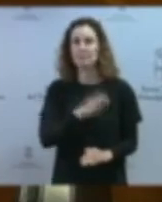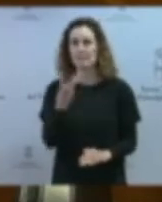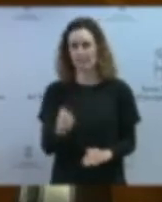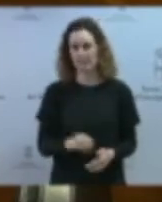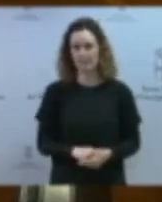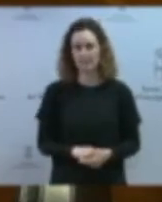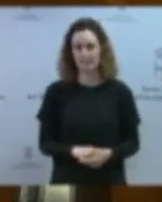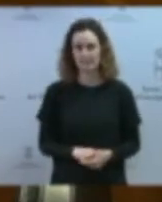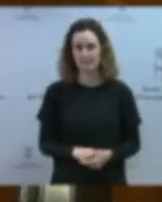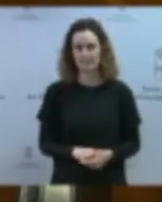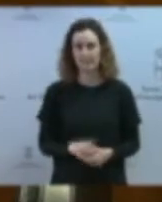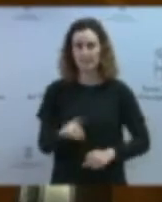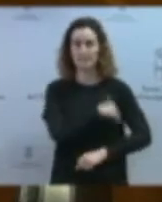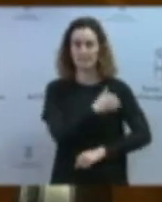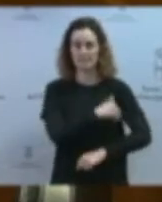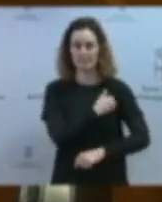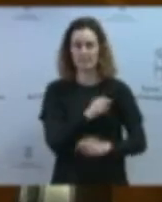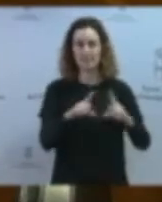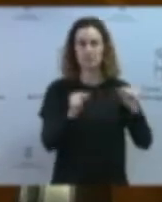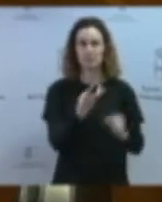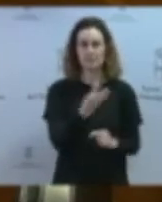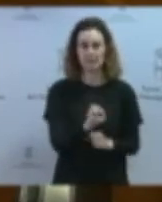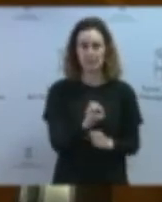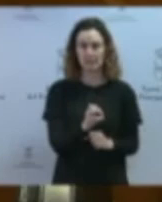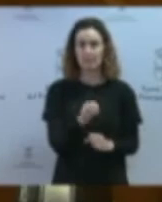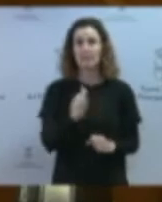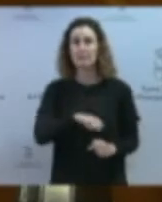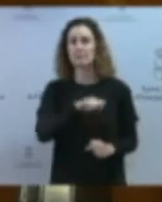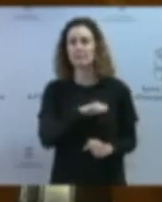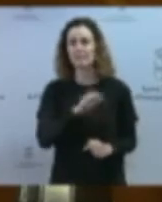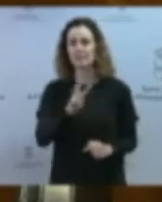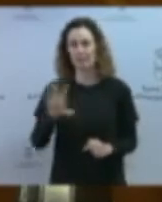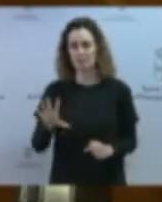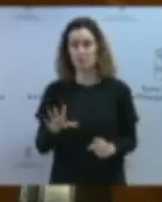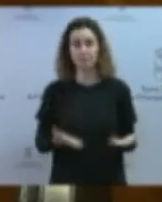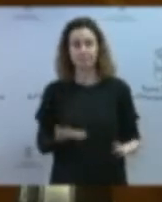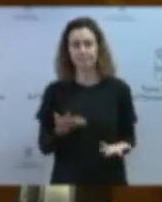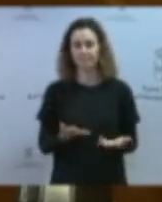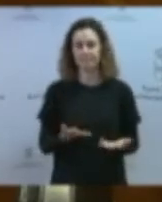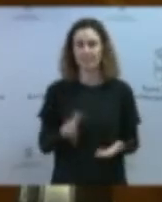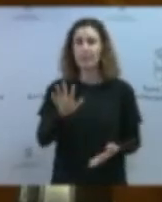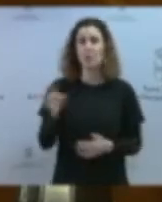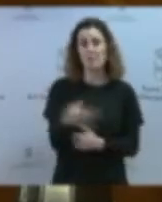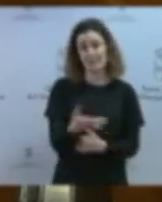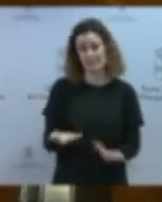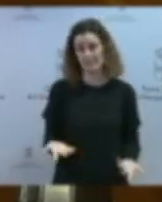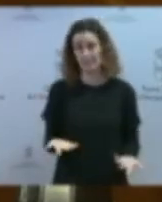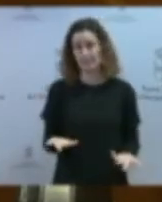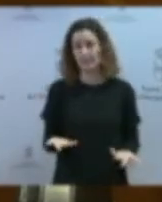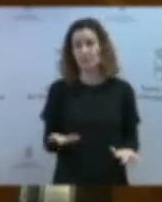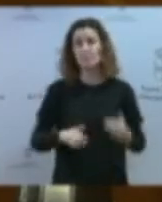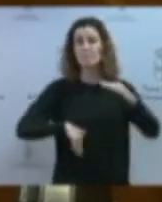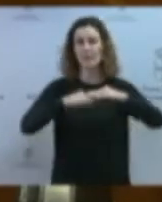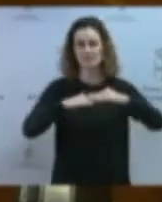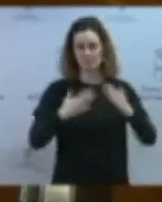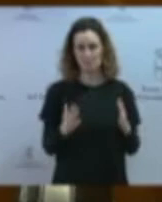son 30 y en España son 35. Es decir, pero esos son los máximos. Si hacemos la media de la ratio que